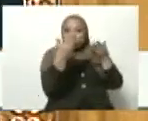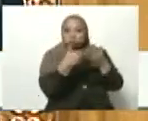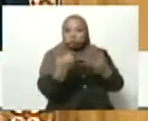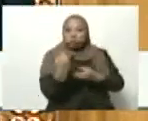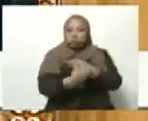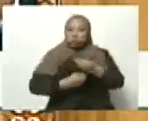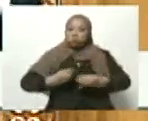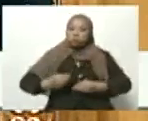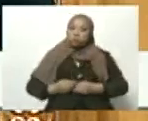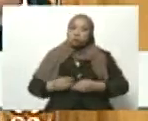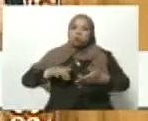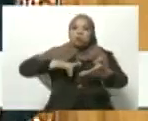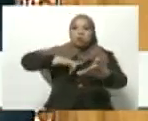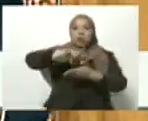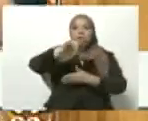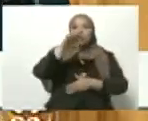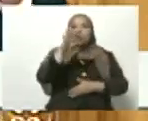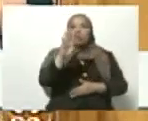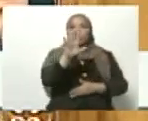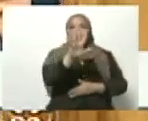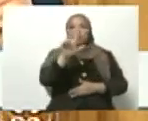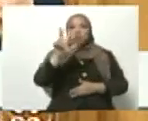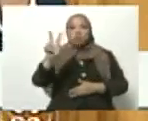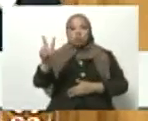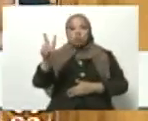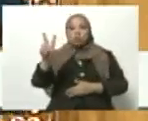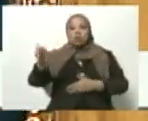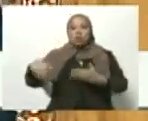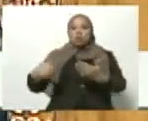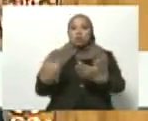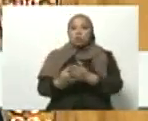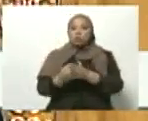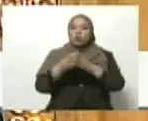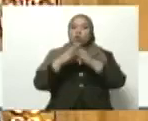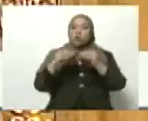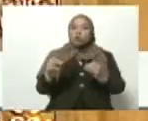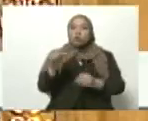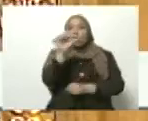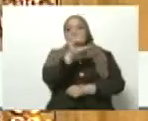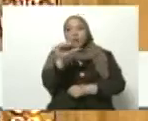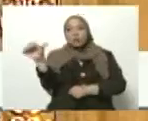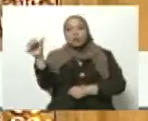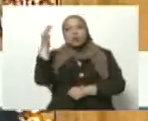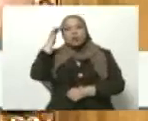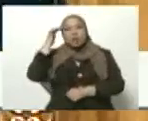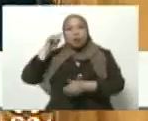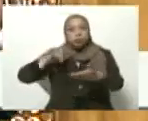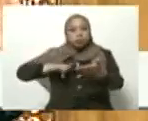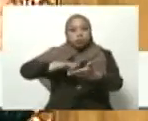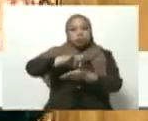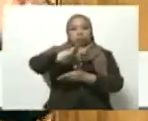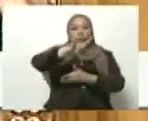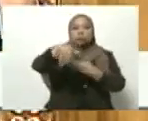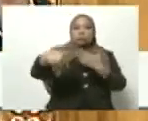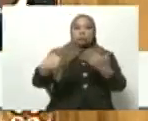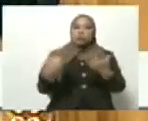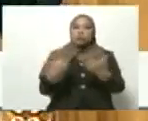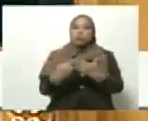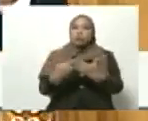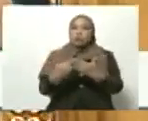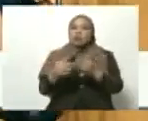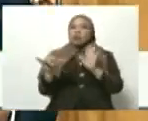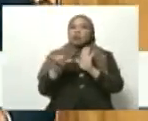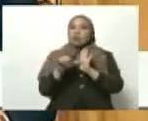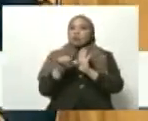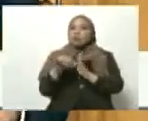mando aviones B-52 bombarderos saliendo de Luisiana toda la semana, salen de los aeropuertos de Luisiana y pasan por toda la